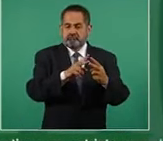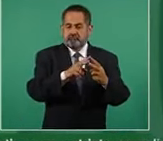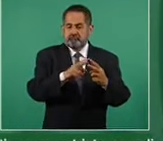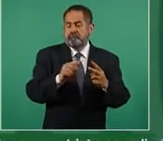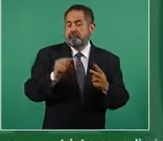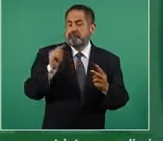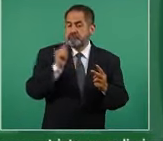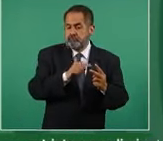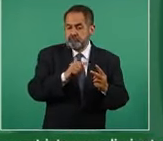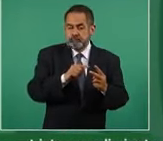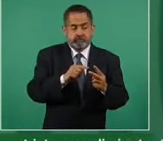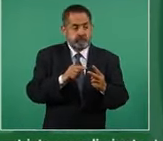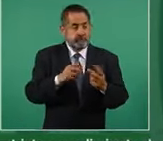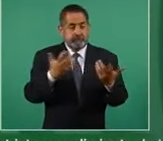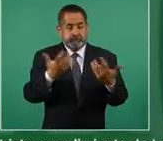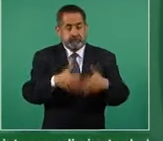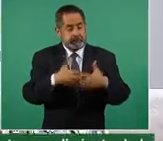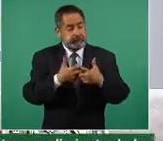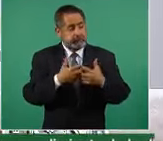estos trenes